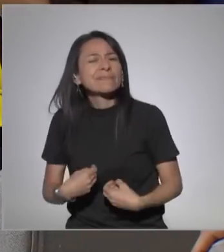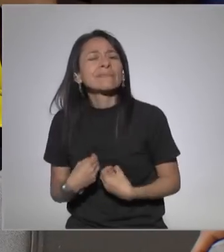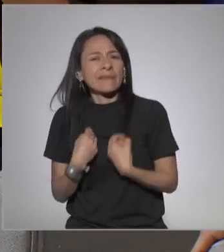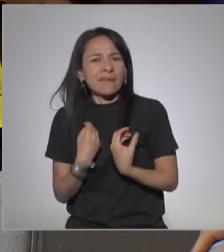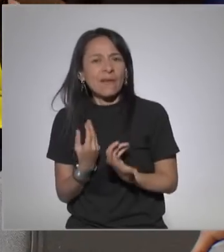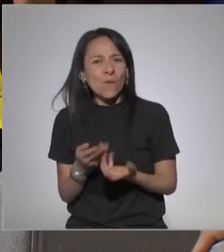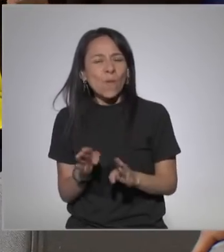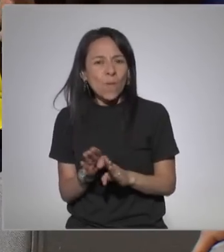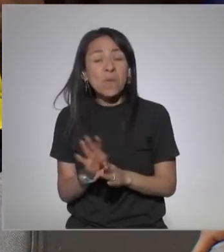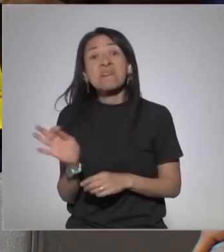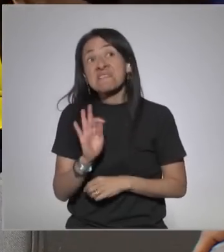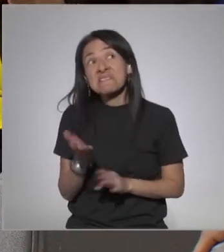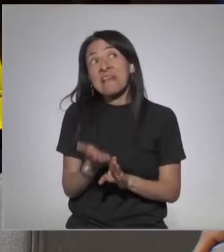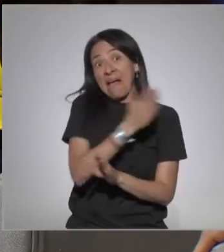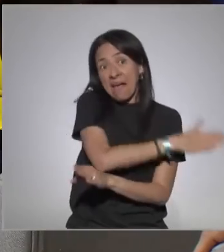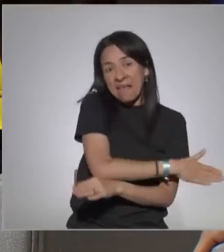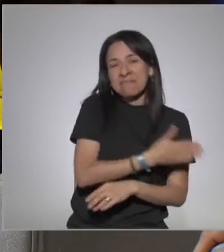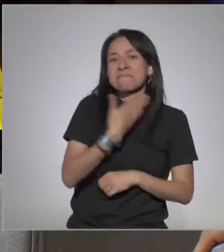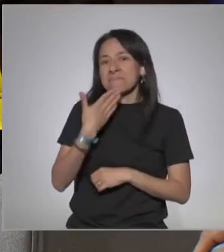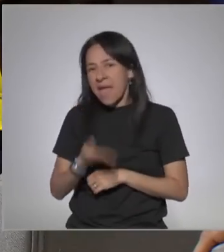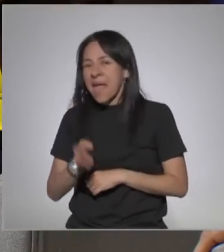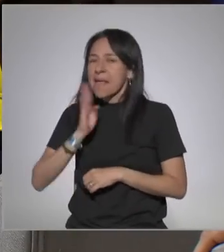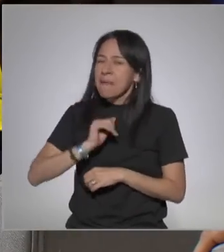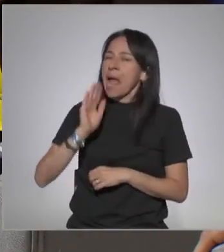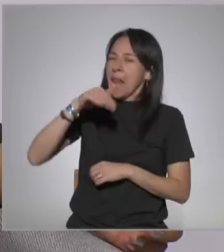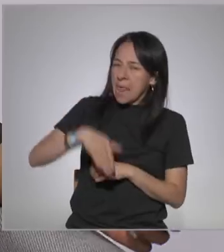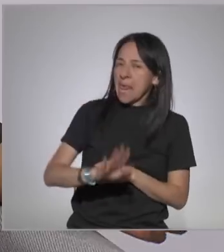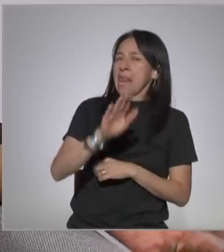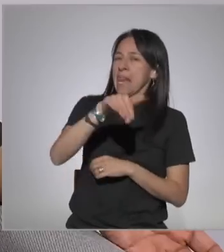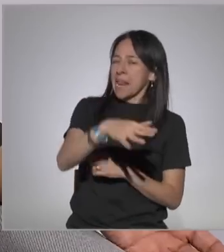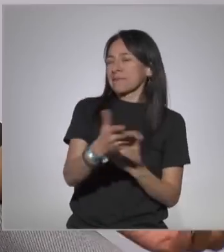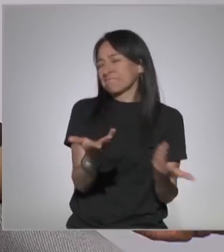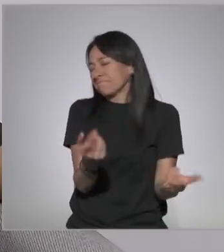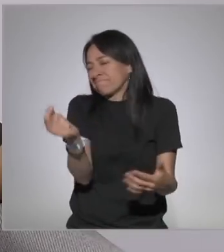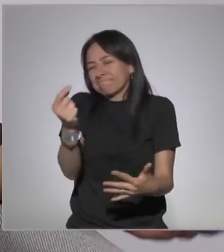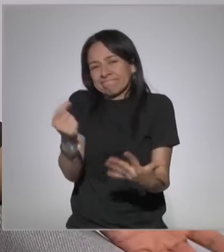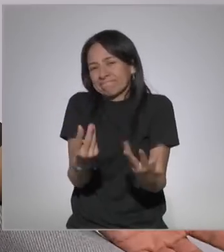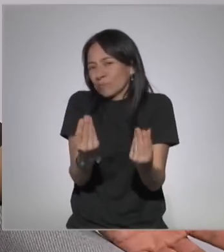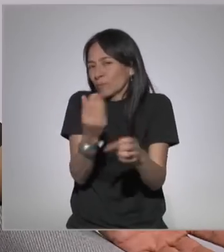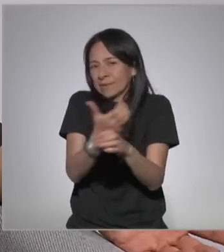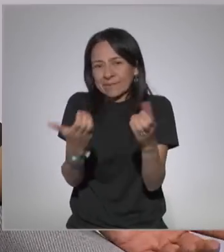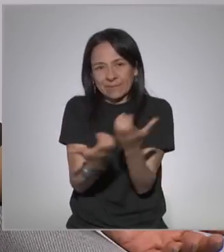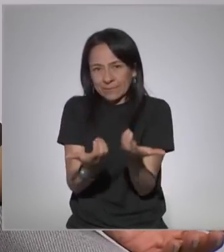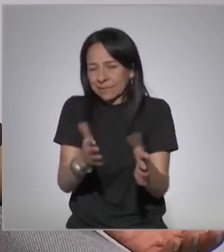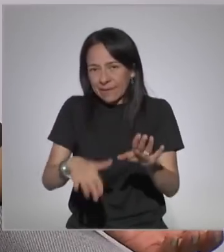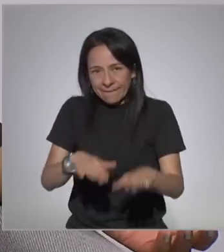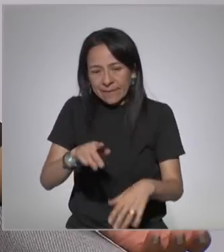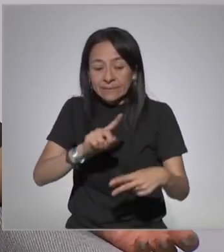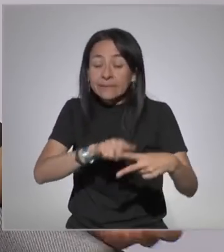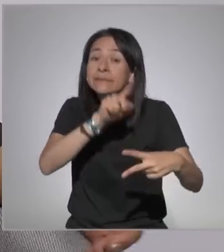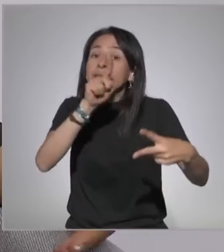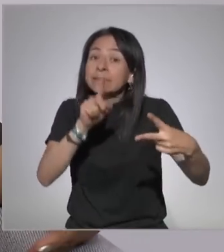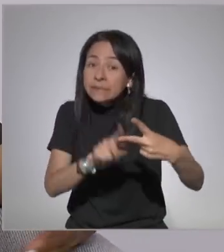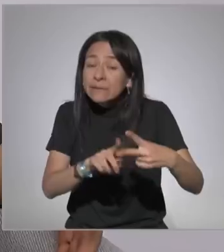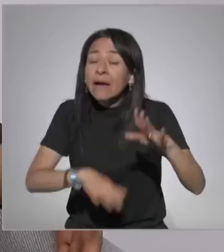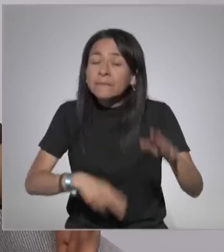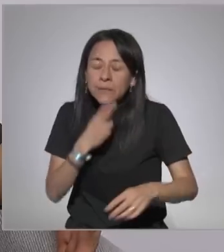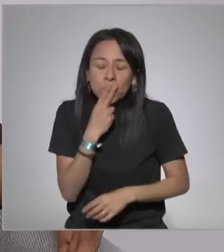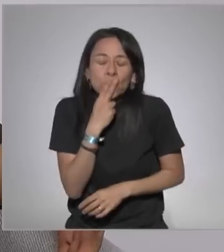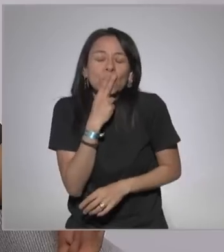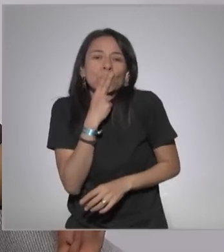las bajadas de la mejor manera. Claro. Pero hay otra donde se vuelven apegos, ¿sí? Y que